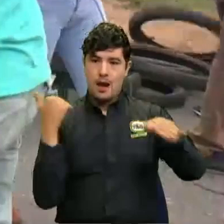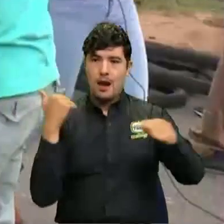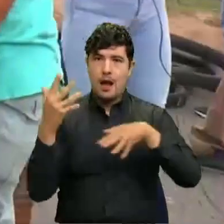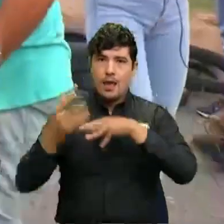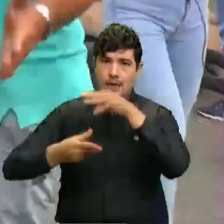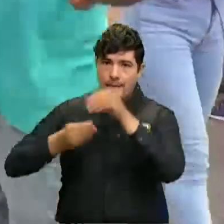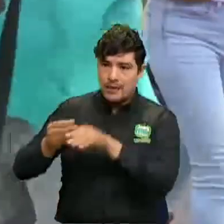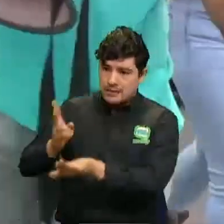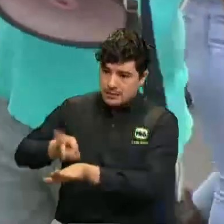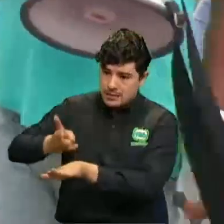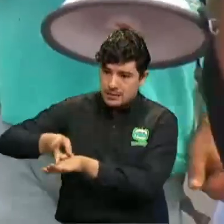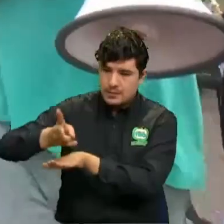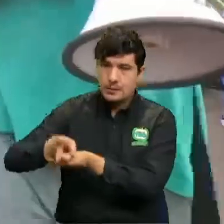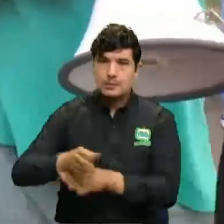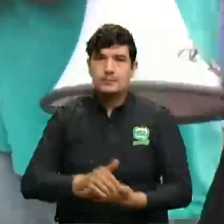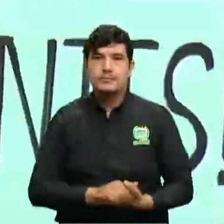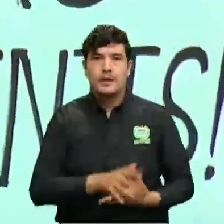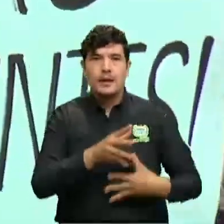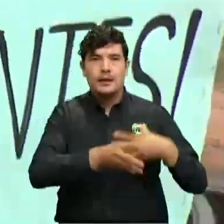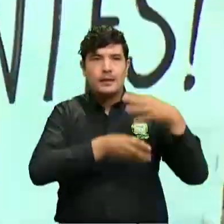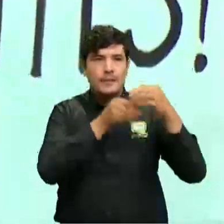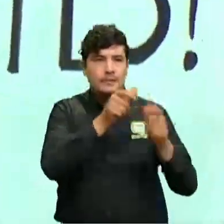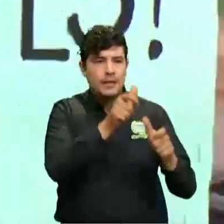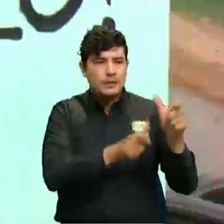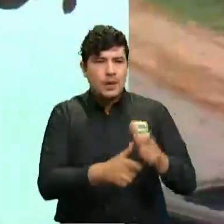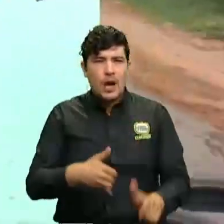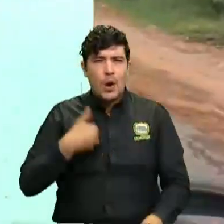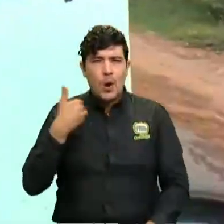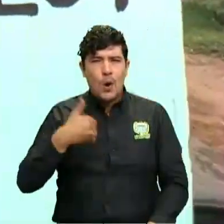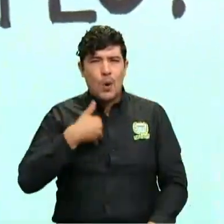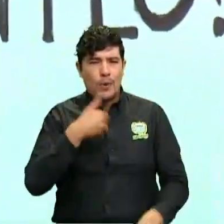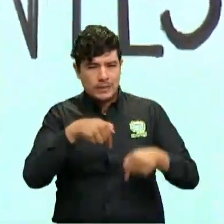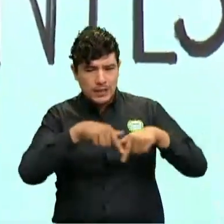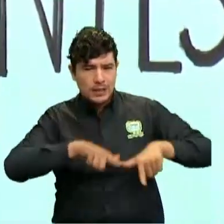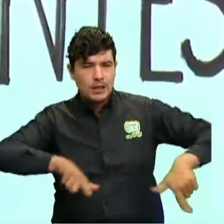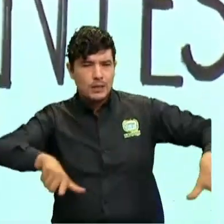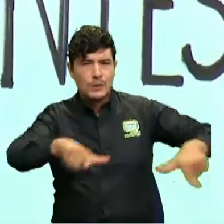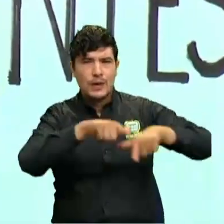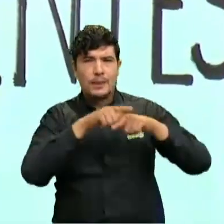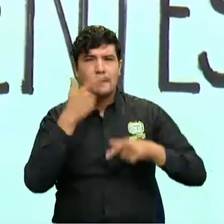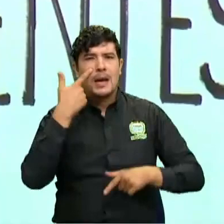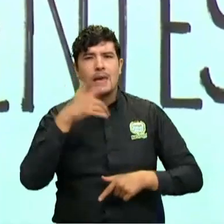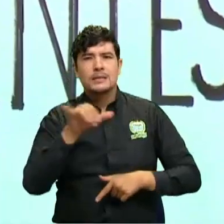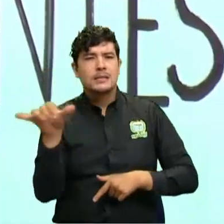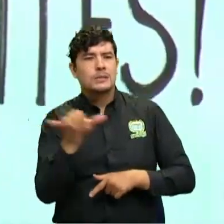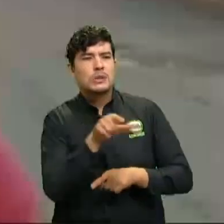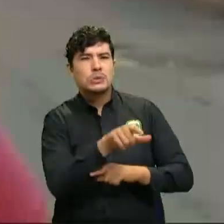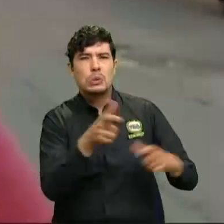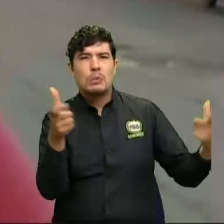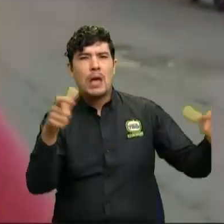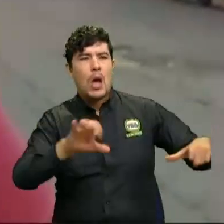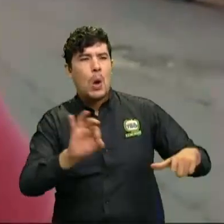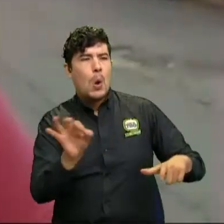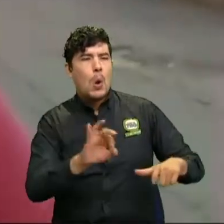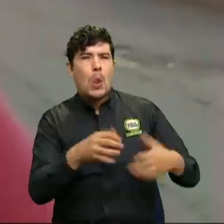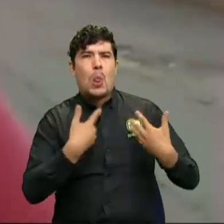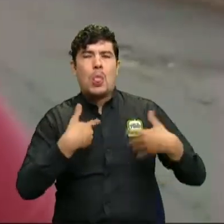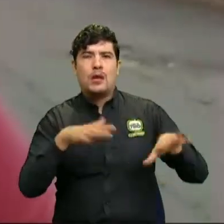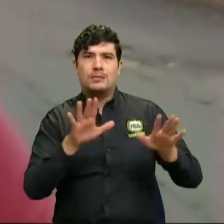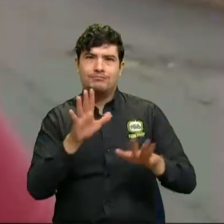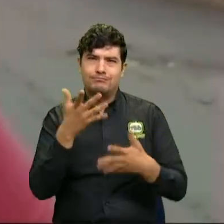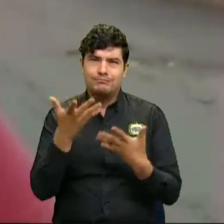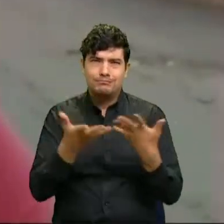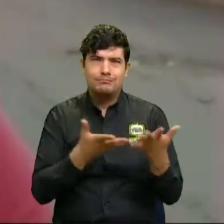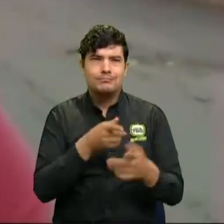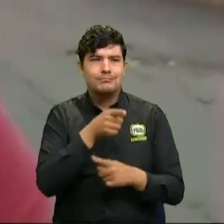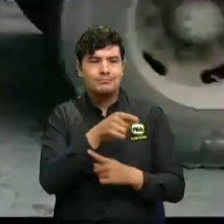eso, los jóvenes no respetan vía, los jóvenes cogen esto soplado como si esto fuera quién sabe qué, una autopista, y eso se